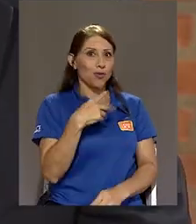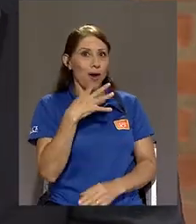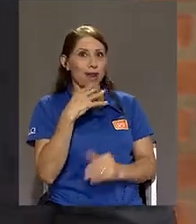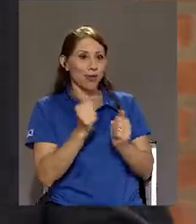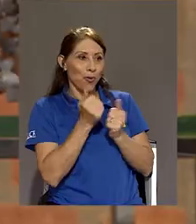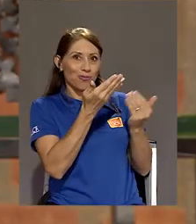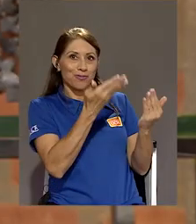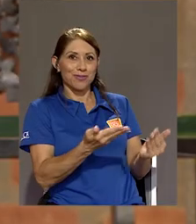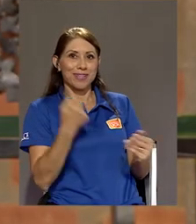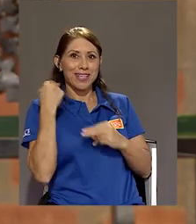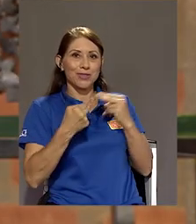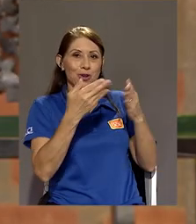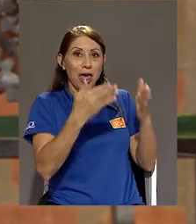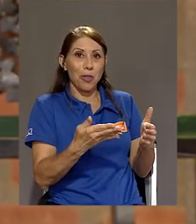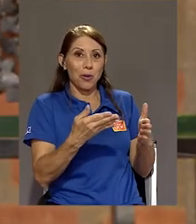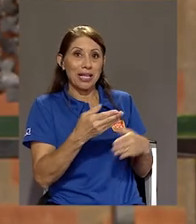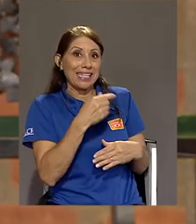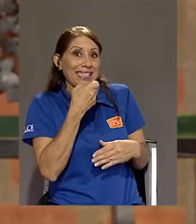no me corrija, no,